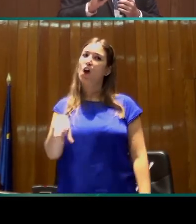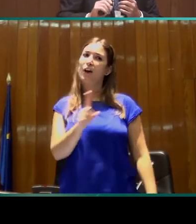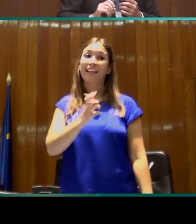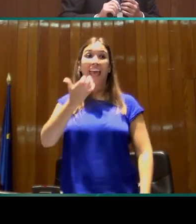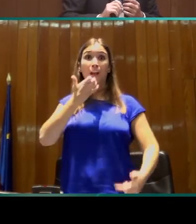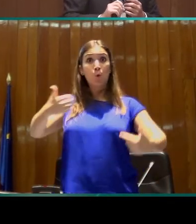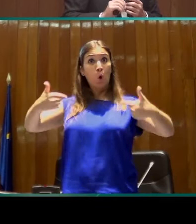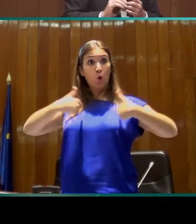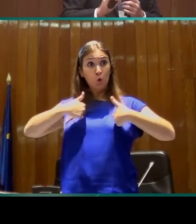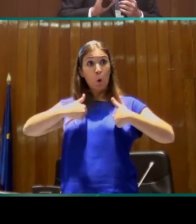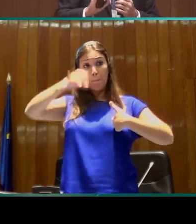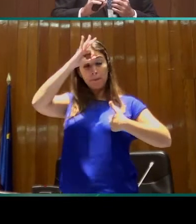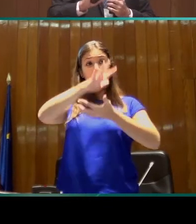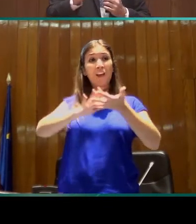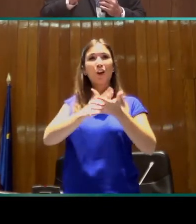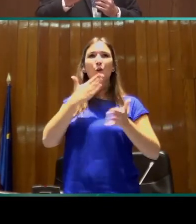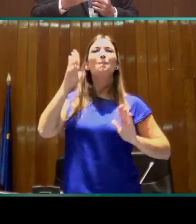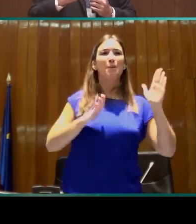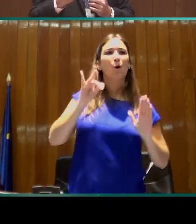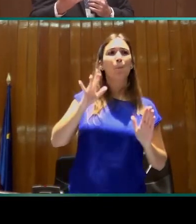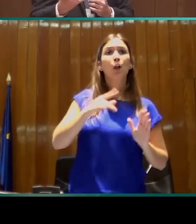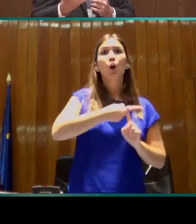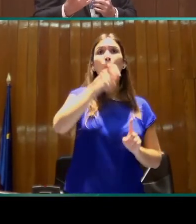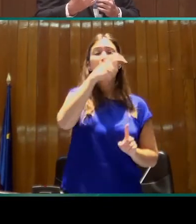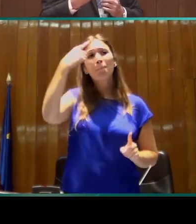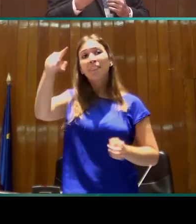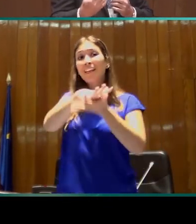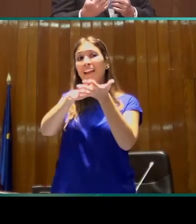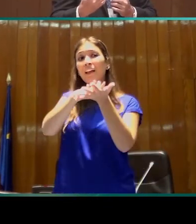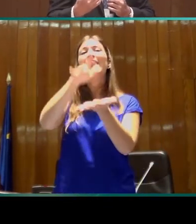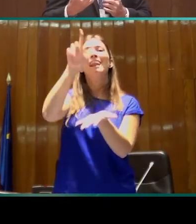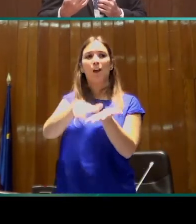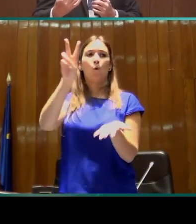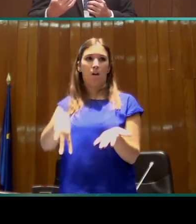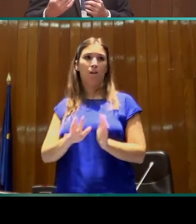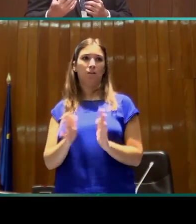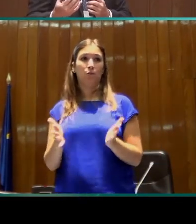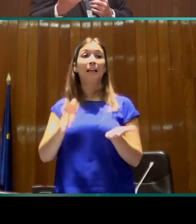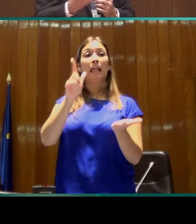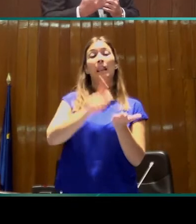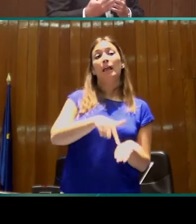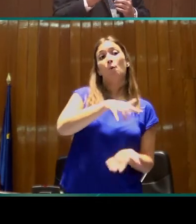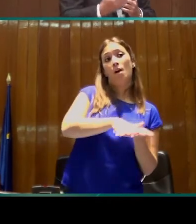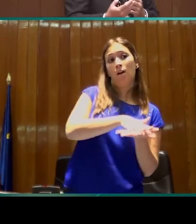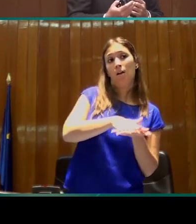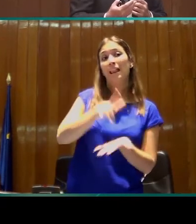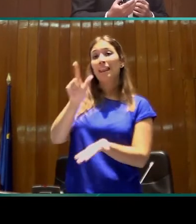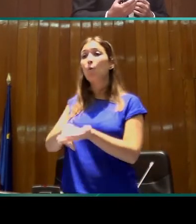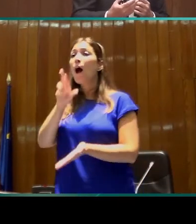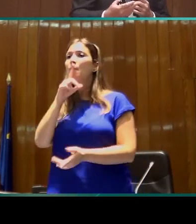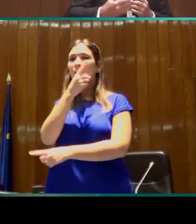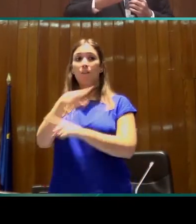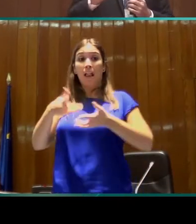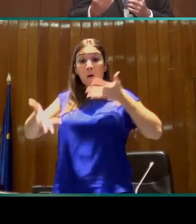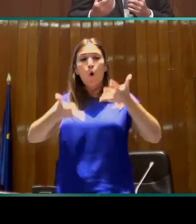aquellas personas que no hablamos lengua de signos. Y obviamente es una lengua que, a diferente de la lengua hablada, es una lengua que se percibe